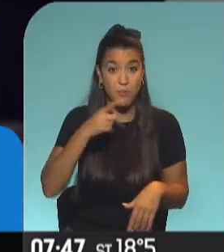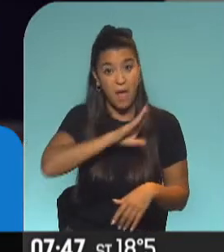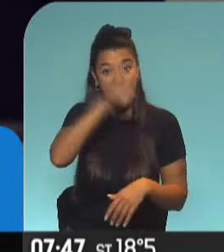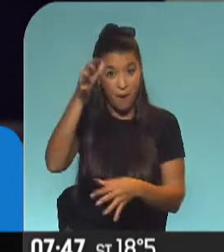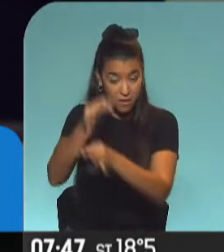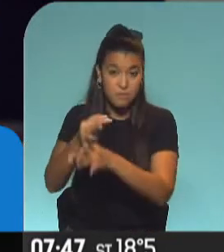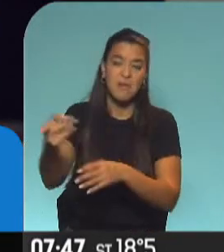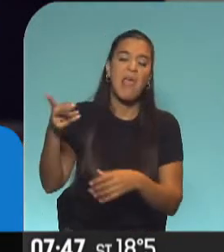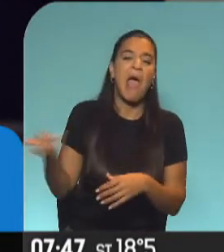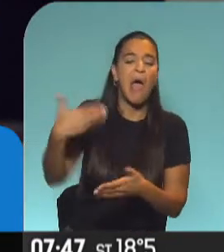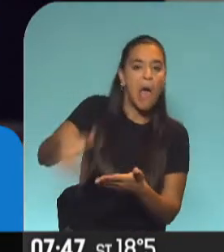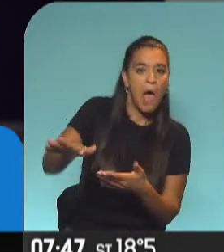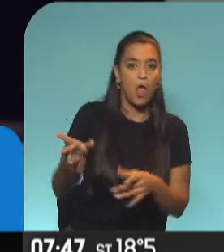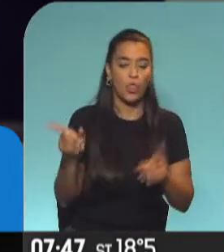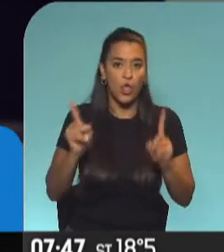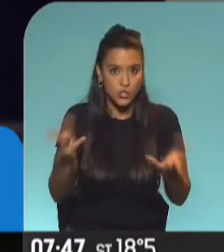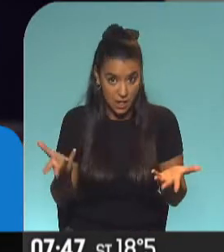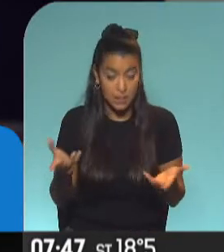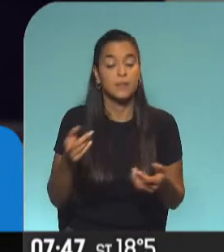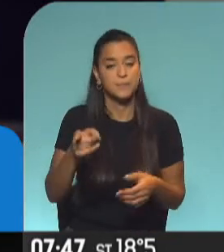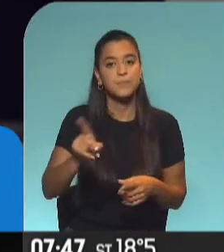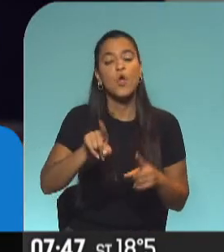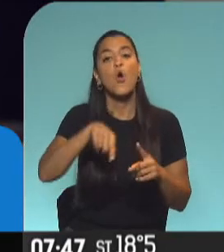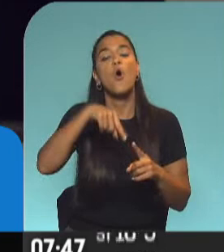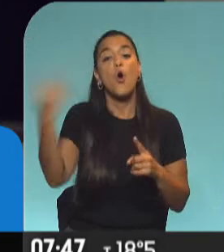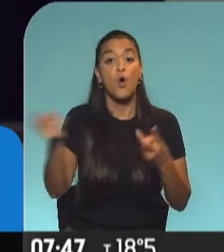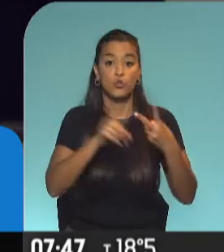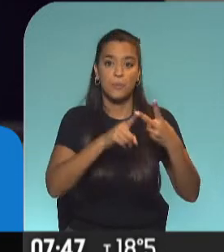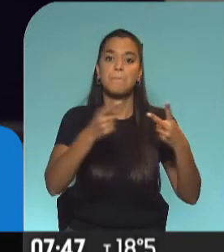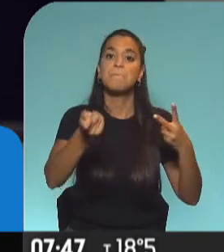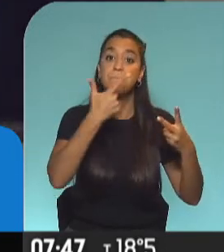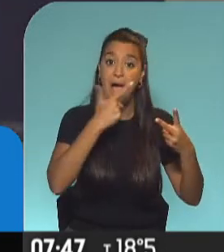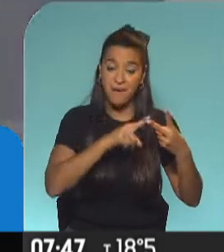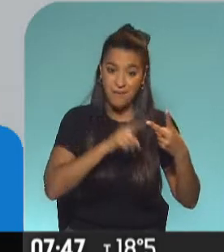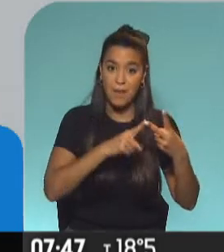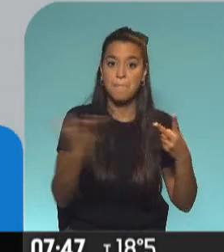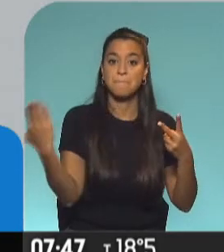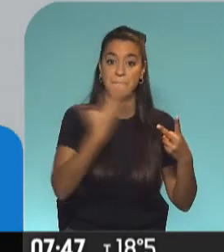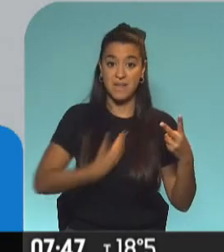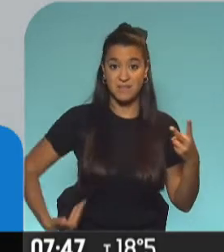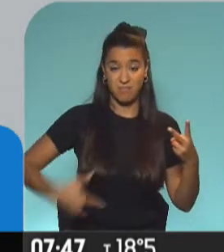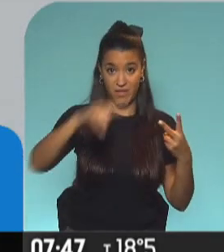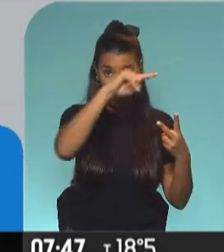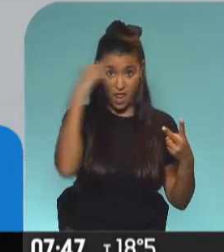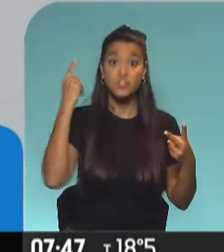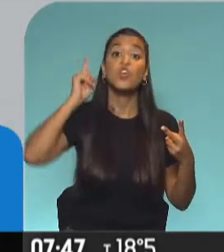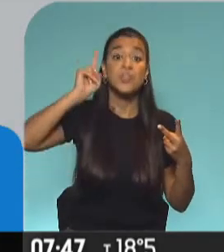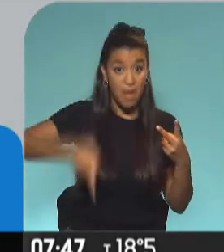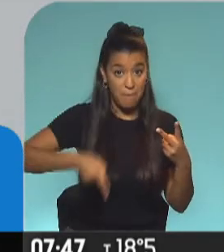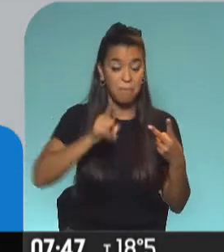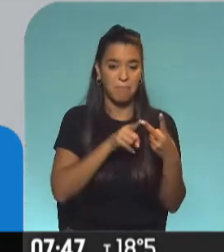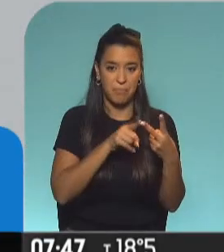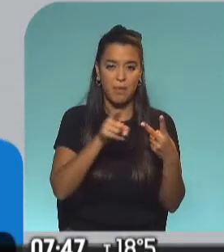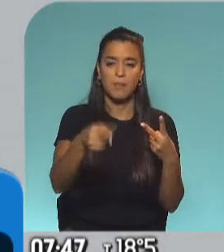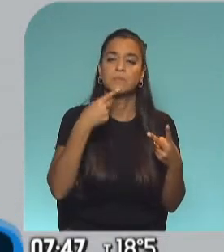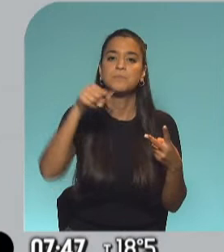el ninguneo de la profesión docente. Otro antecedente, Mauricio Macri, presidente de la Nación, también en